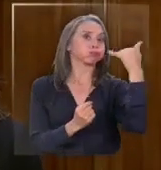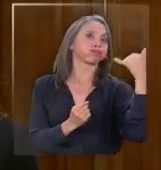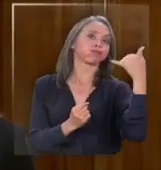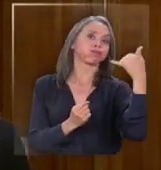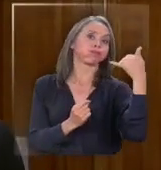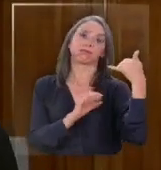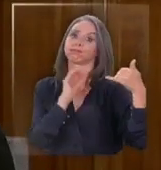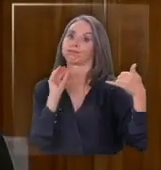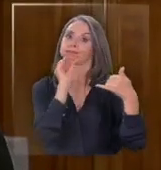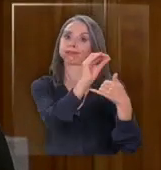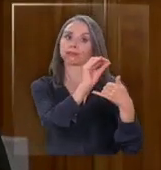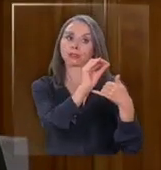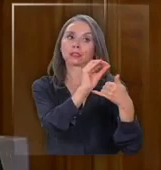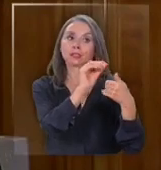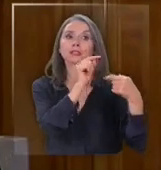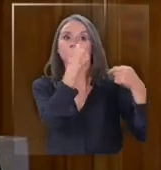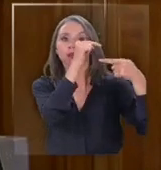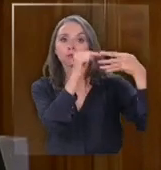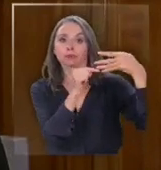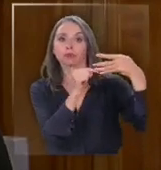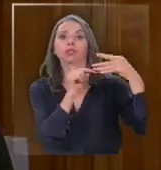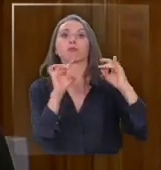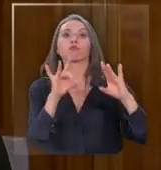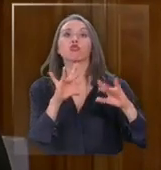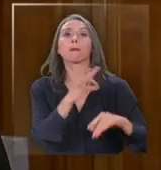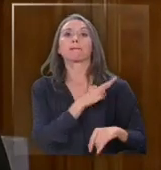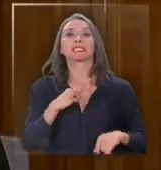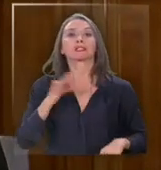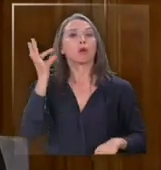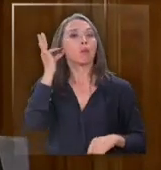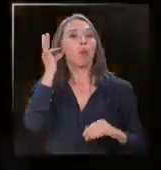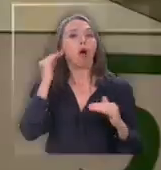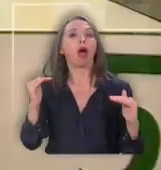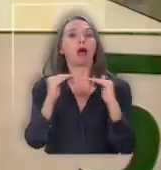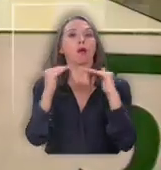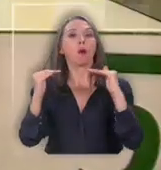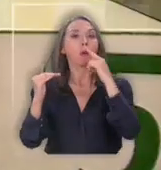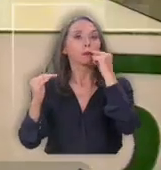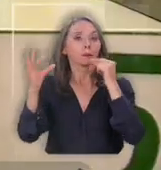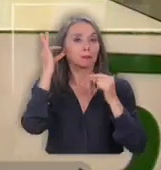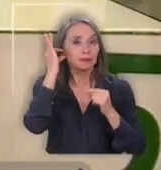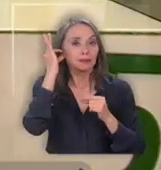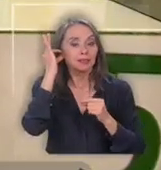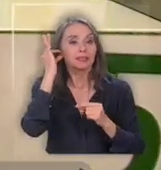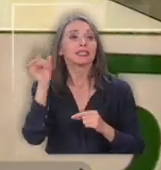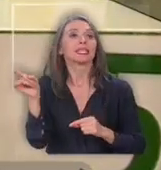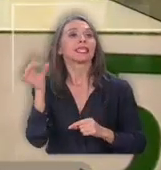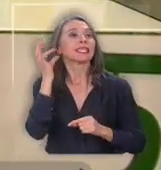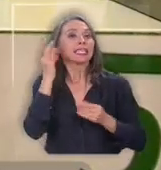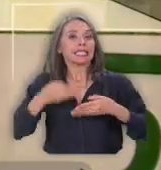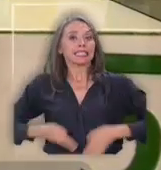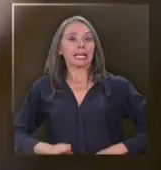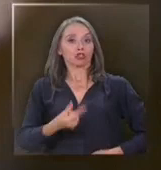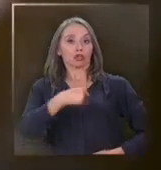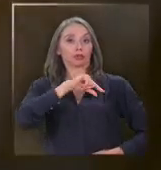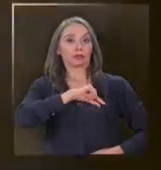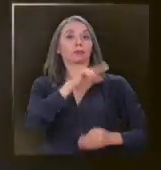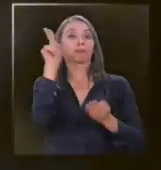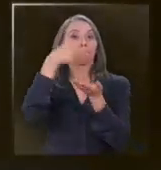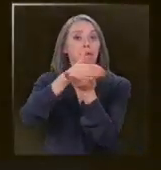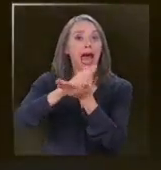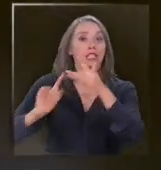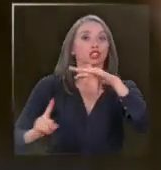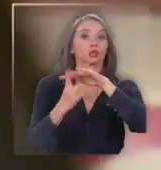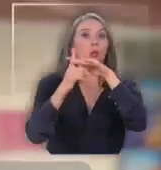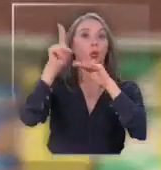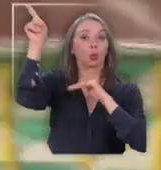a través de estas vías que ha definido el Ministerio de la Mujer y Equidad de Género. Un plan que nació en España, implementado con éxito